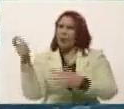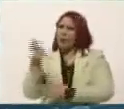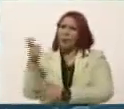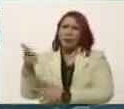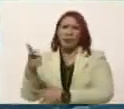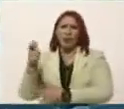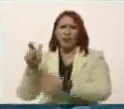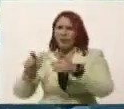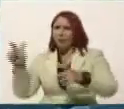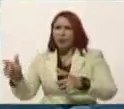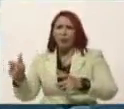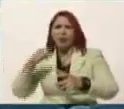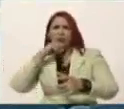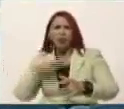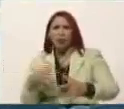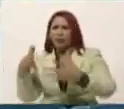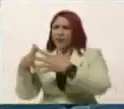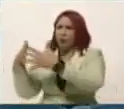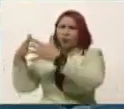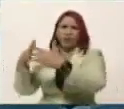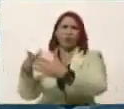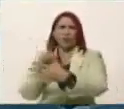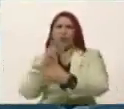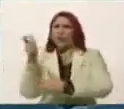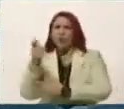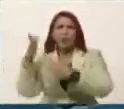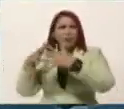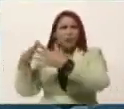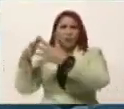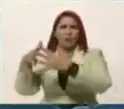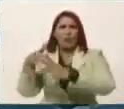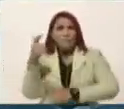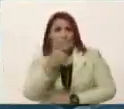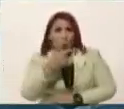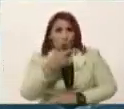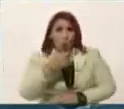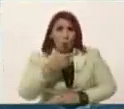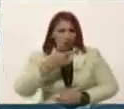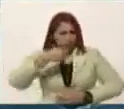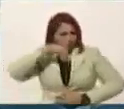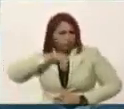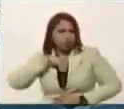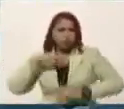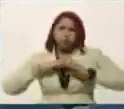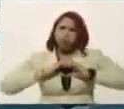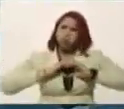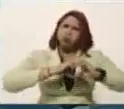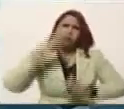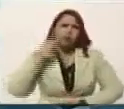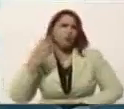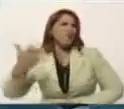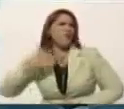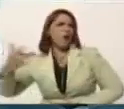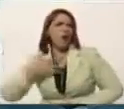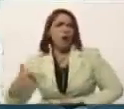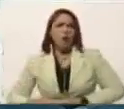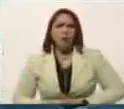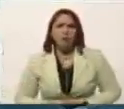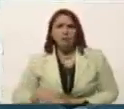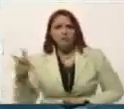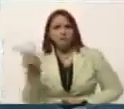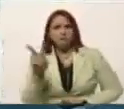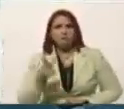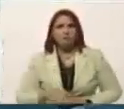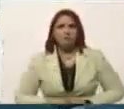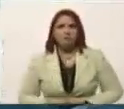Washington, no busquen en el norte, busquen en el corazón del bolivarianismo de